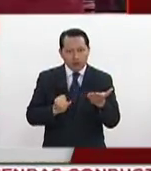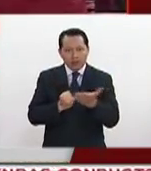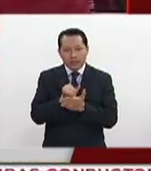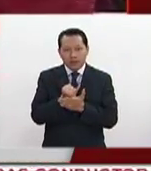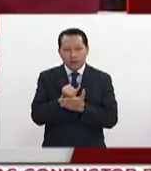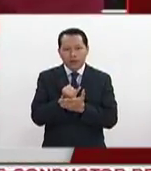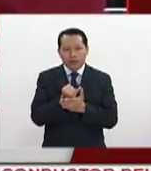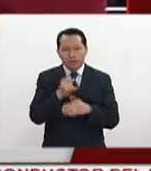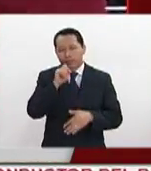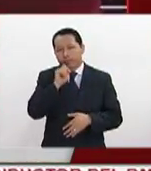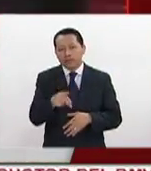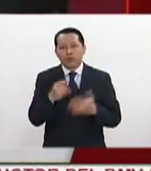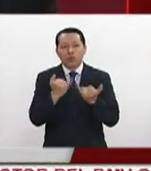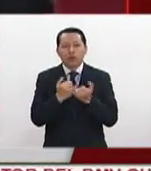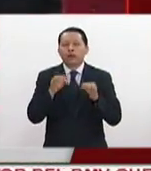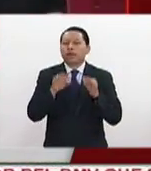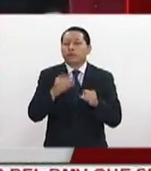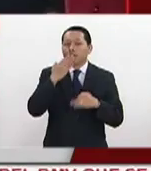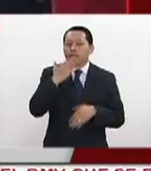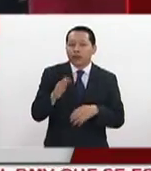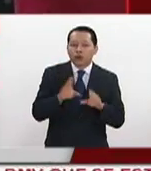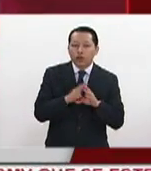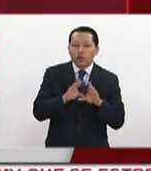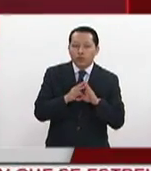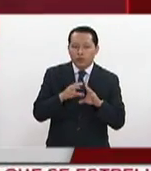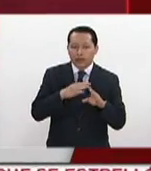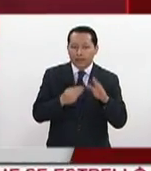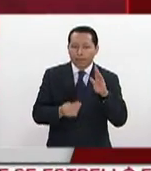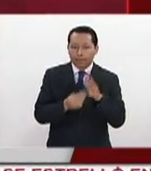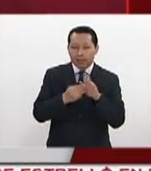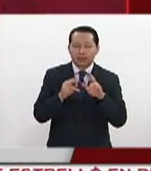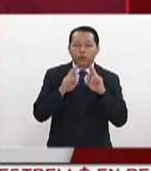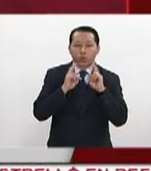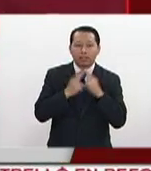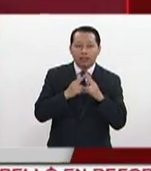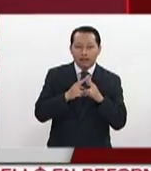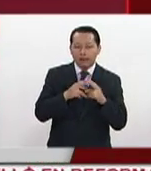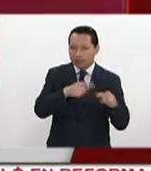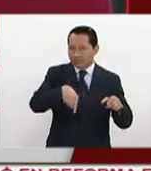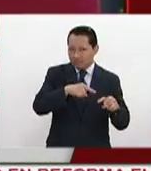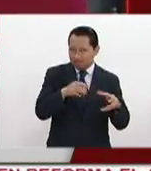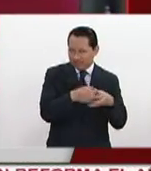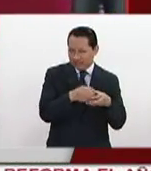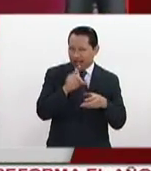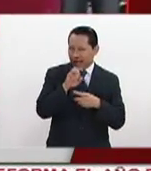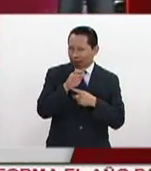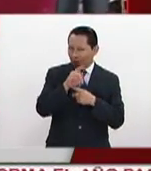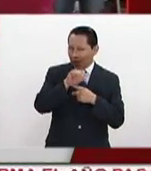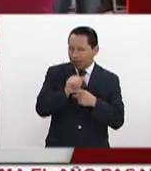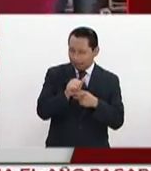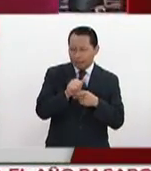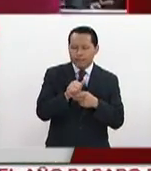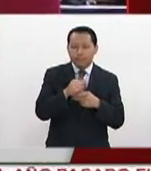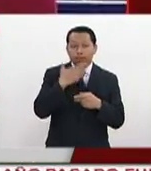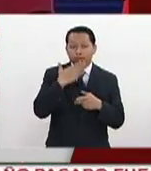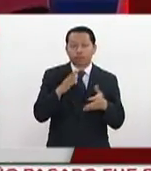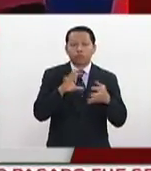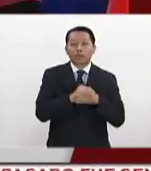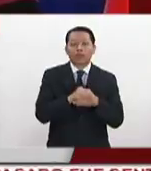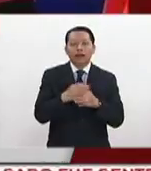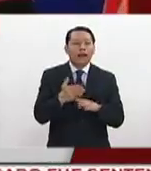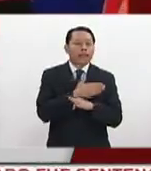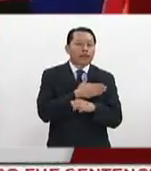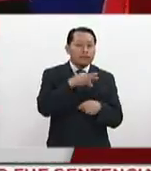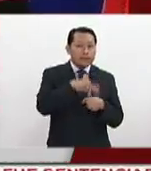decisión y lo correcto sería que la Mesa de Unidad Democrática se presente unida y hagan unas elecciones primarias